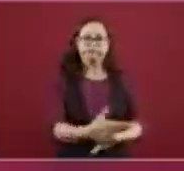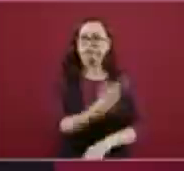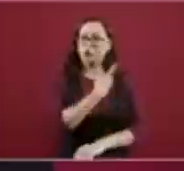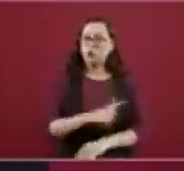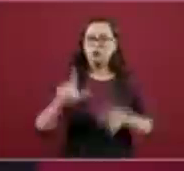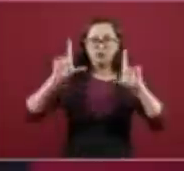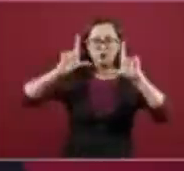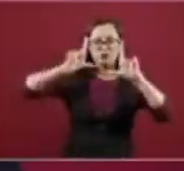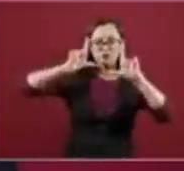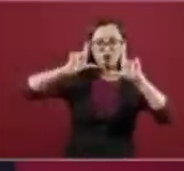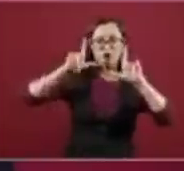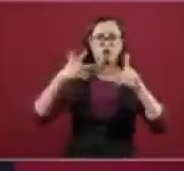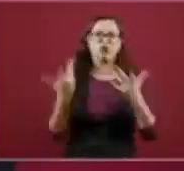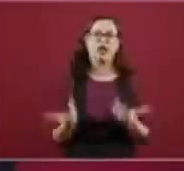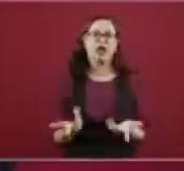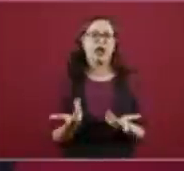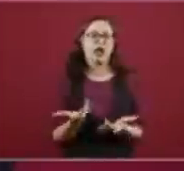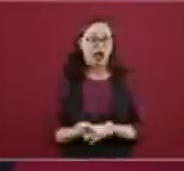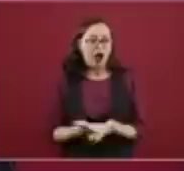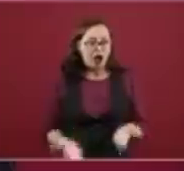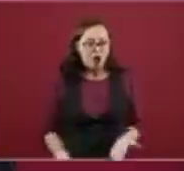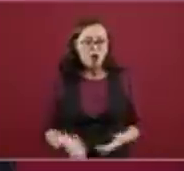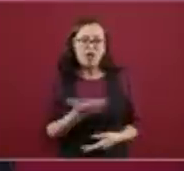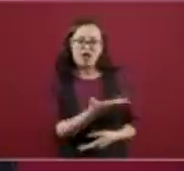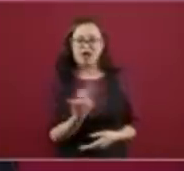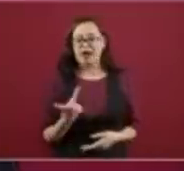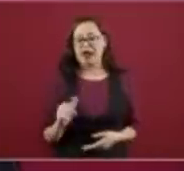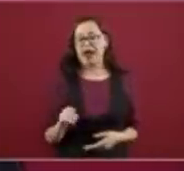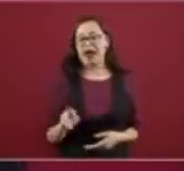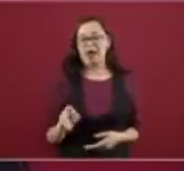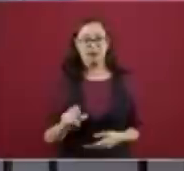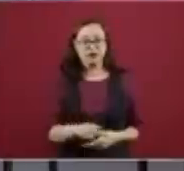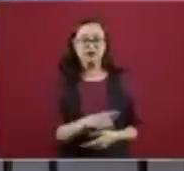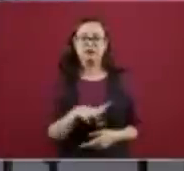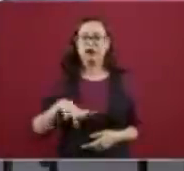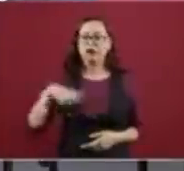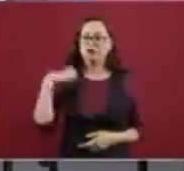Entonces, ya no queremos abusar más de